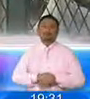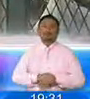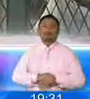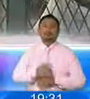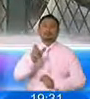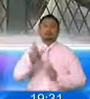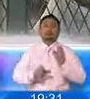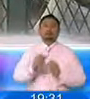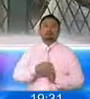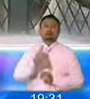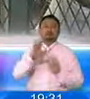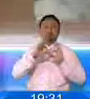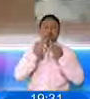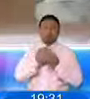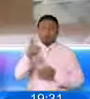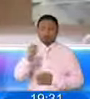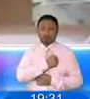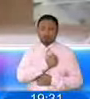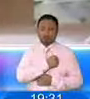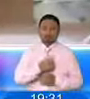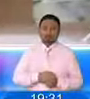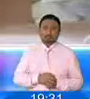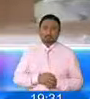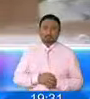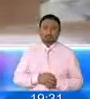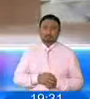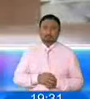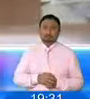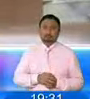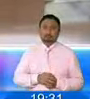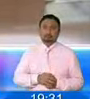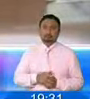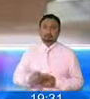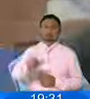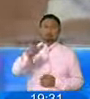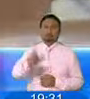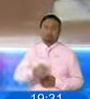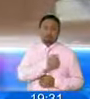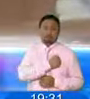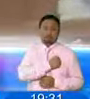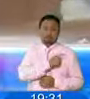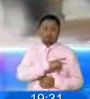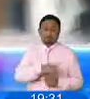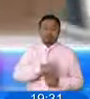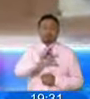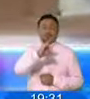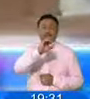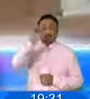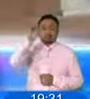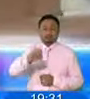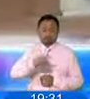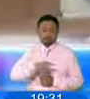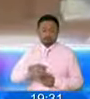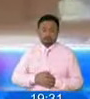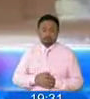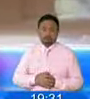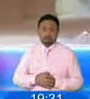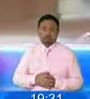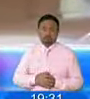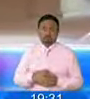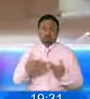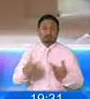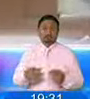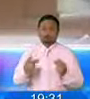a varios miembros de una misma familia. La posición de los dueños en papeles del 70% es que arranquemos